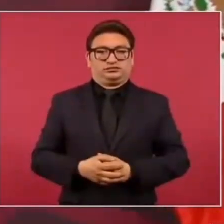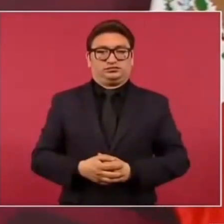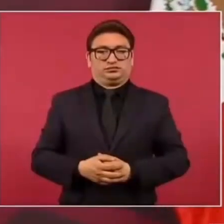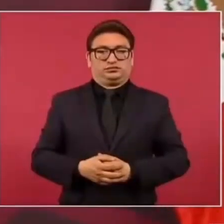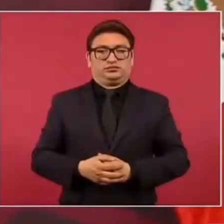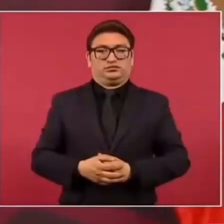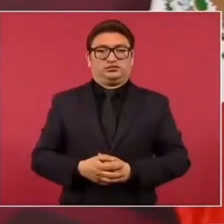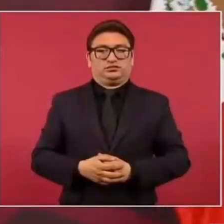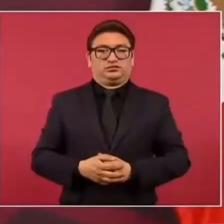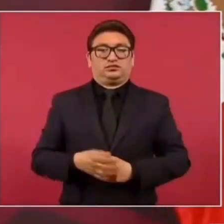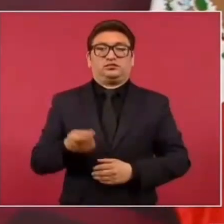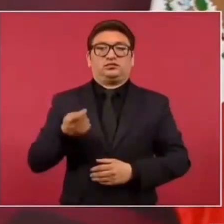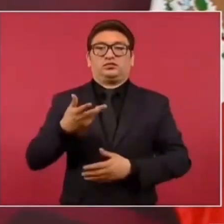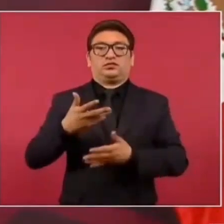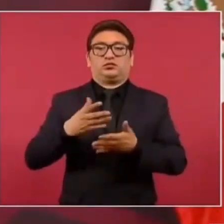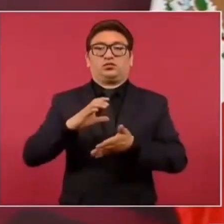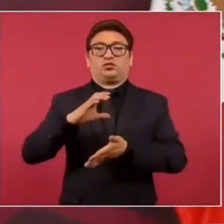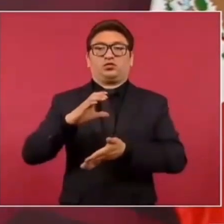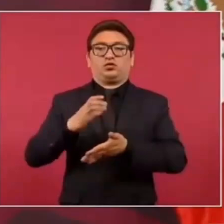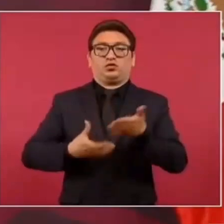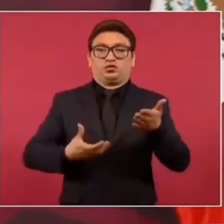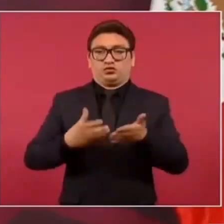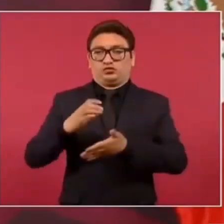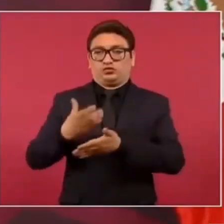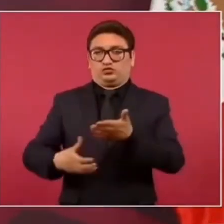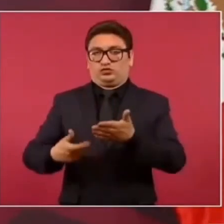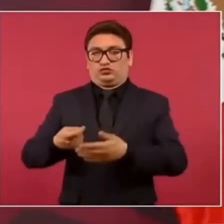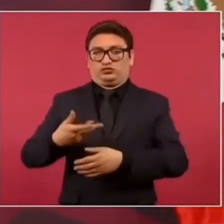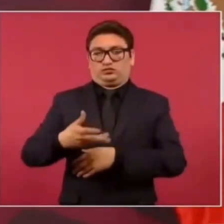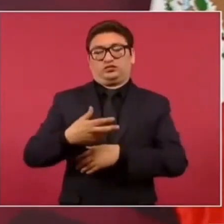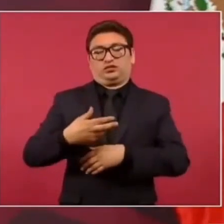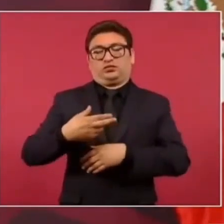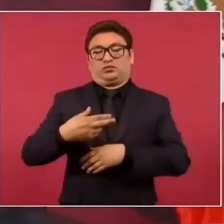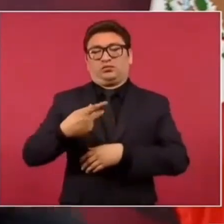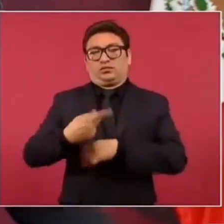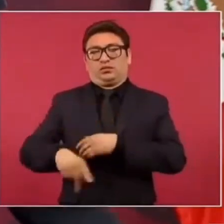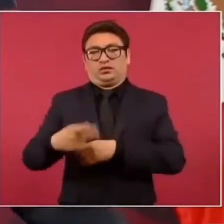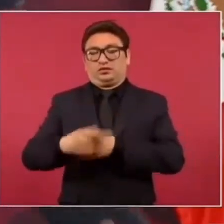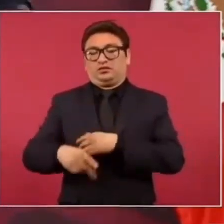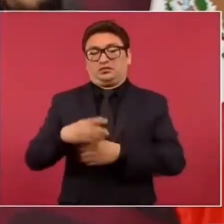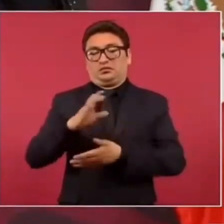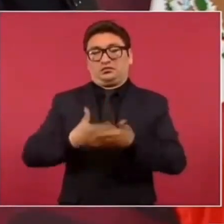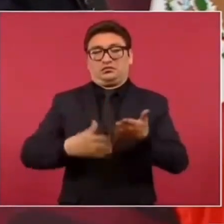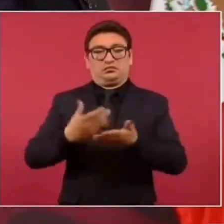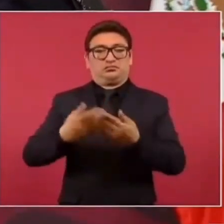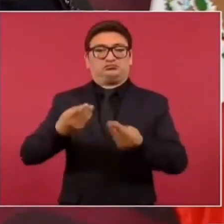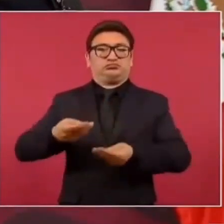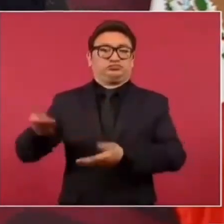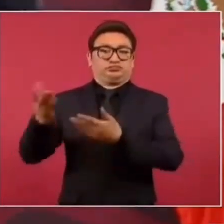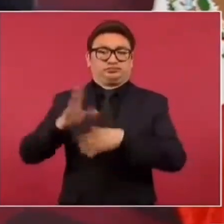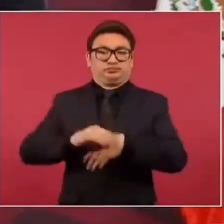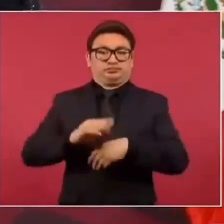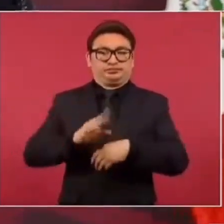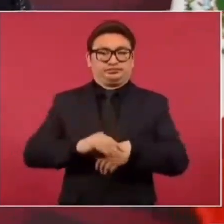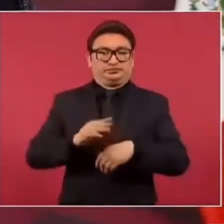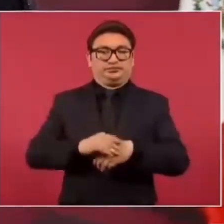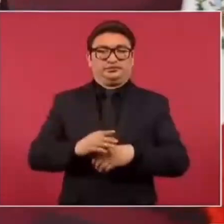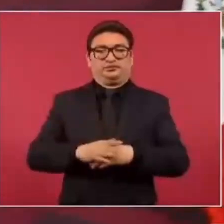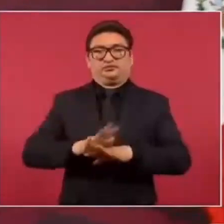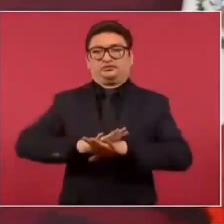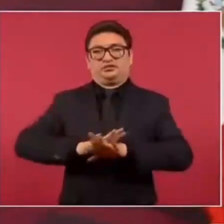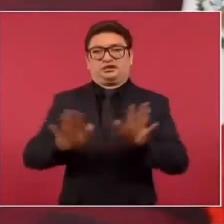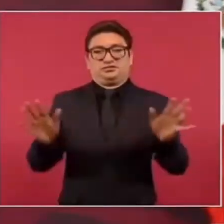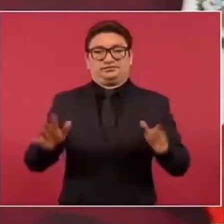los llamados contratos riesgos, ya habían entregado pues toda la